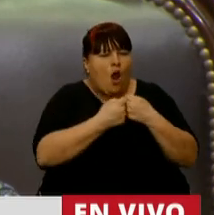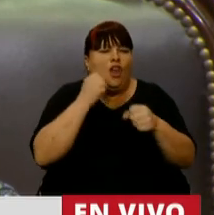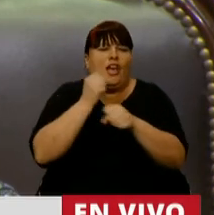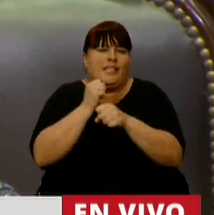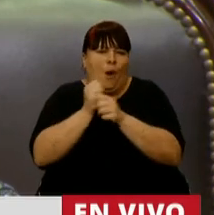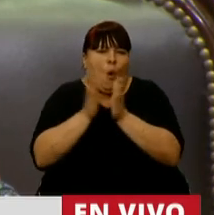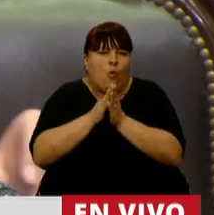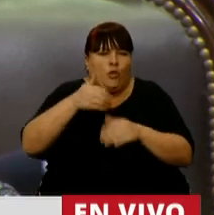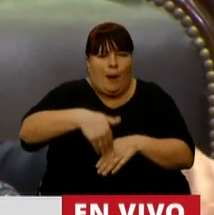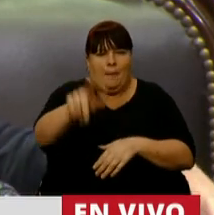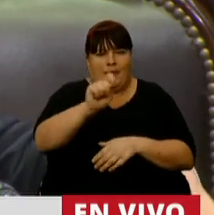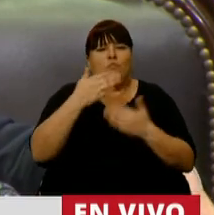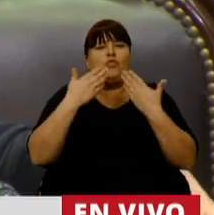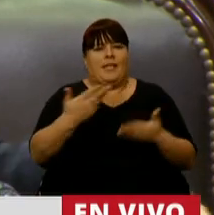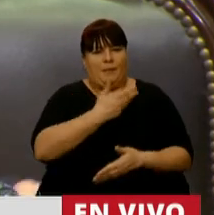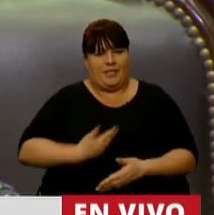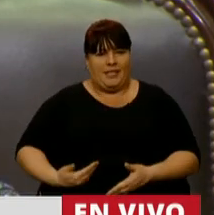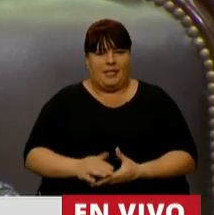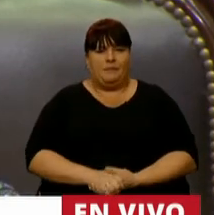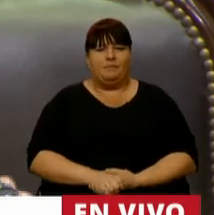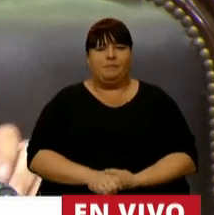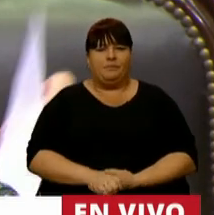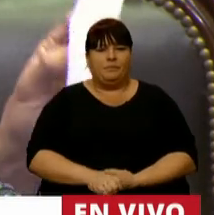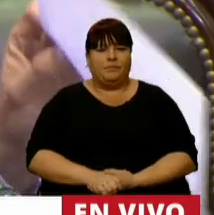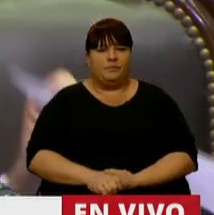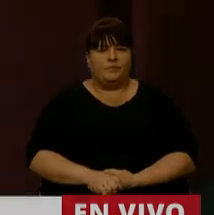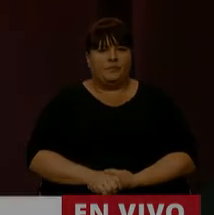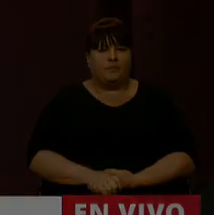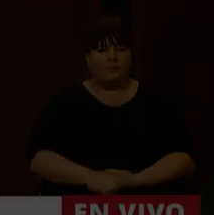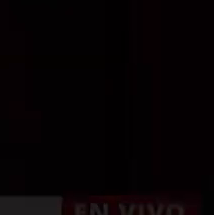trabajar en los próximos meses. Muchas gracias, señor presidente. Muchas gracias, diputado Eduardo Balibuca.